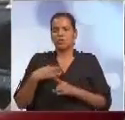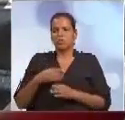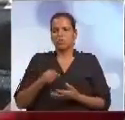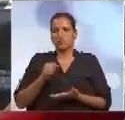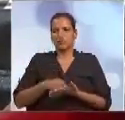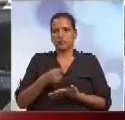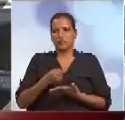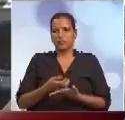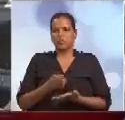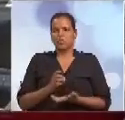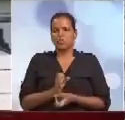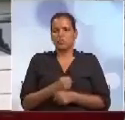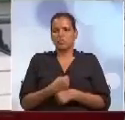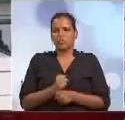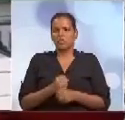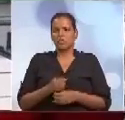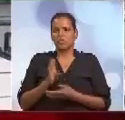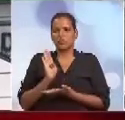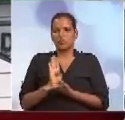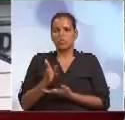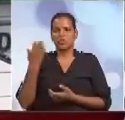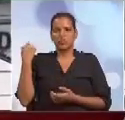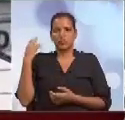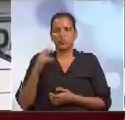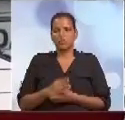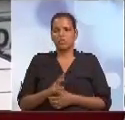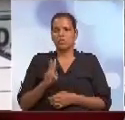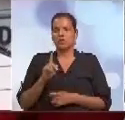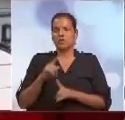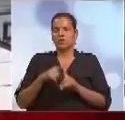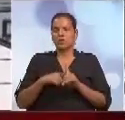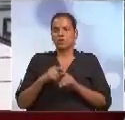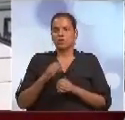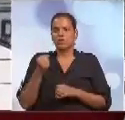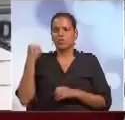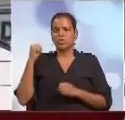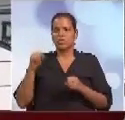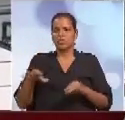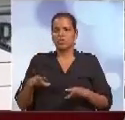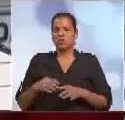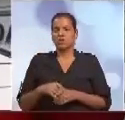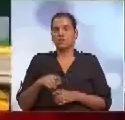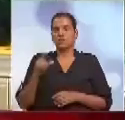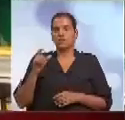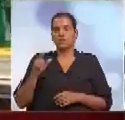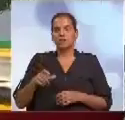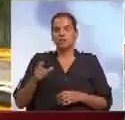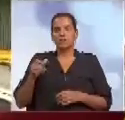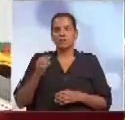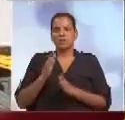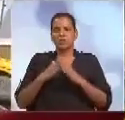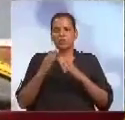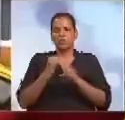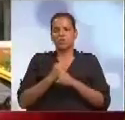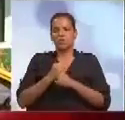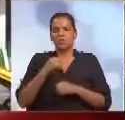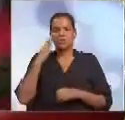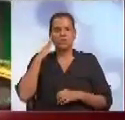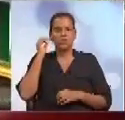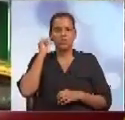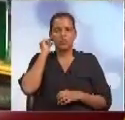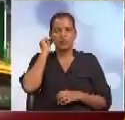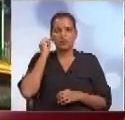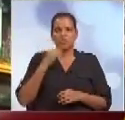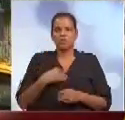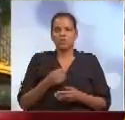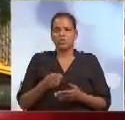que habilitó el IES desde el pasado 29 de septiembre, más de 1,000 amas de casa se registraron. La meta del gobierno